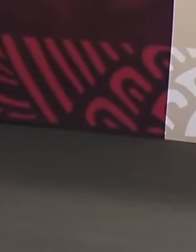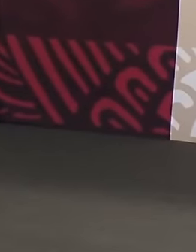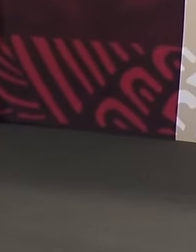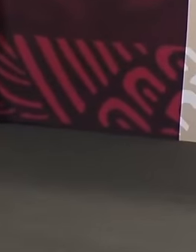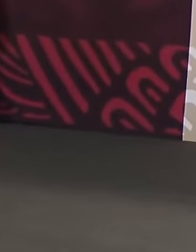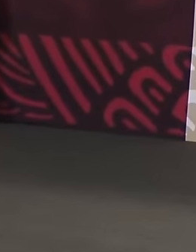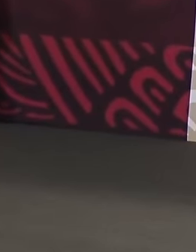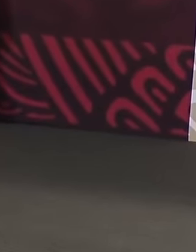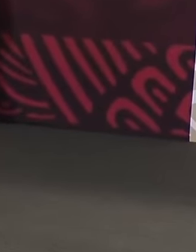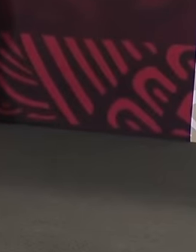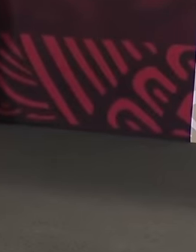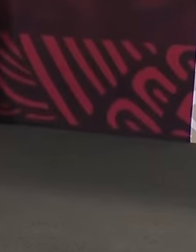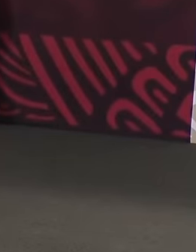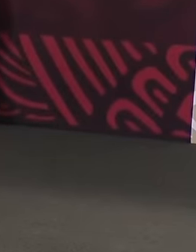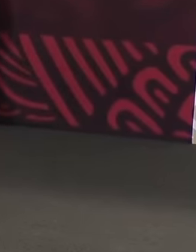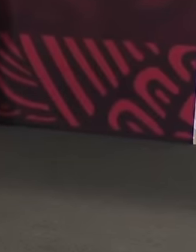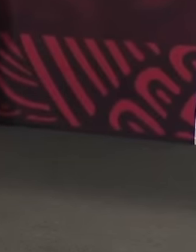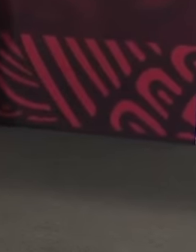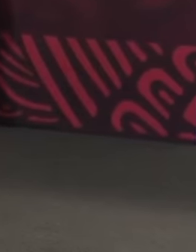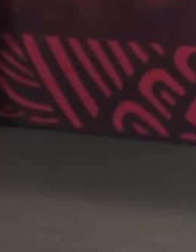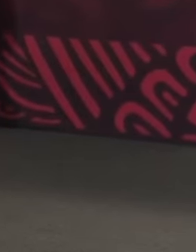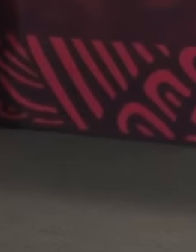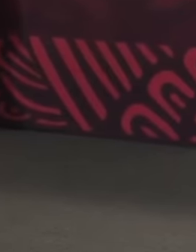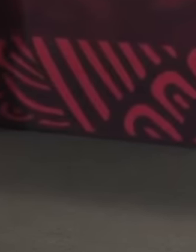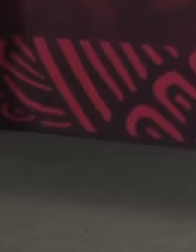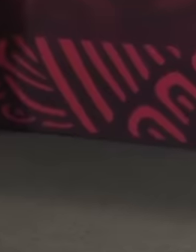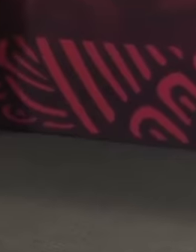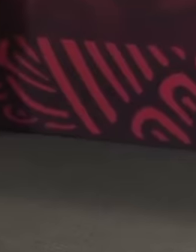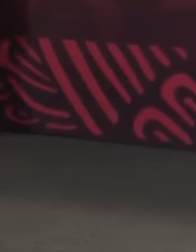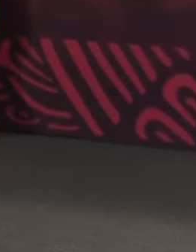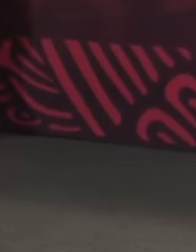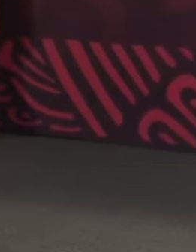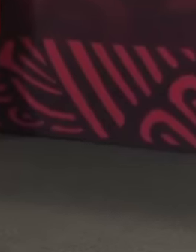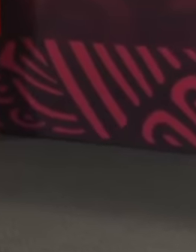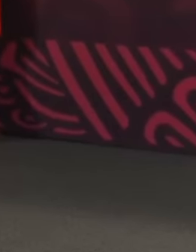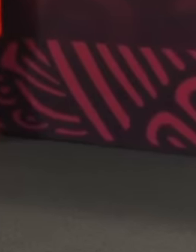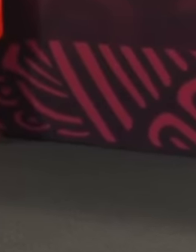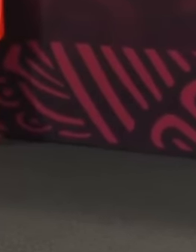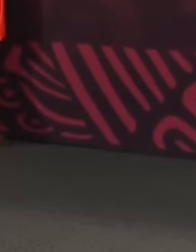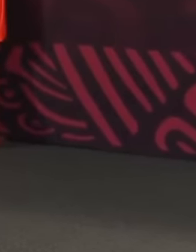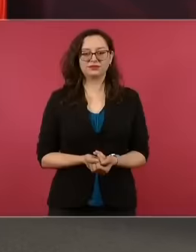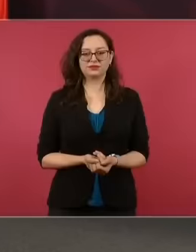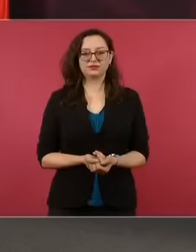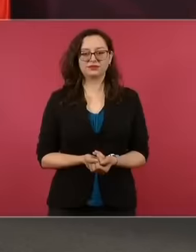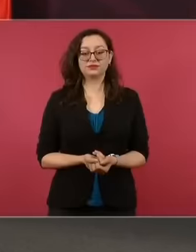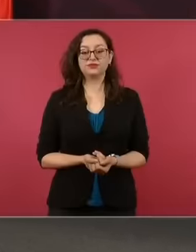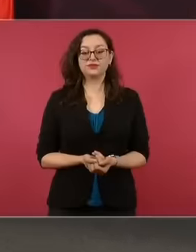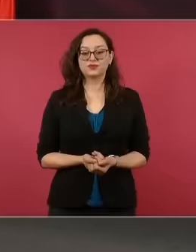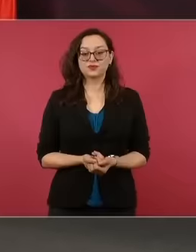Me da gusto verlos regresar aquí a este lugar.